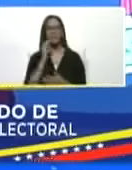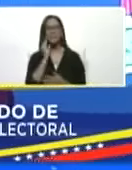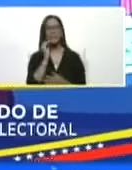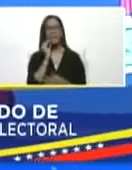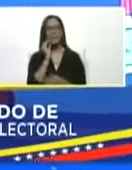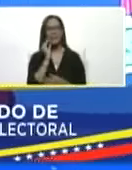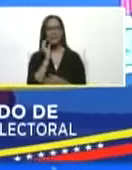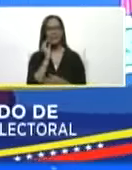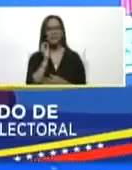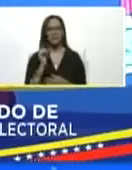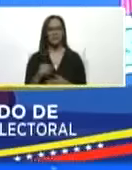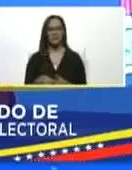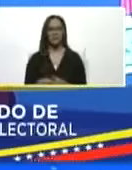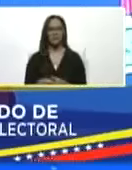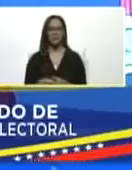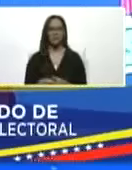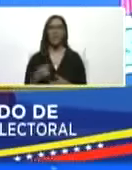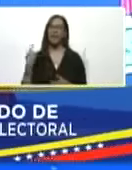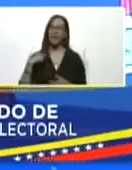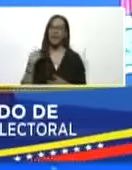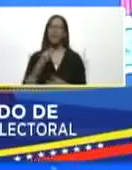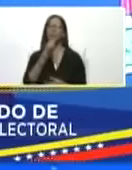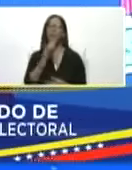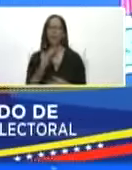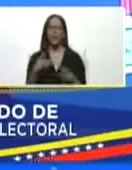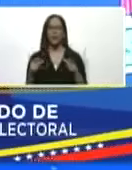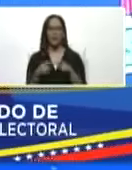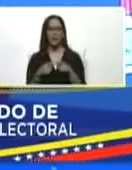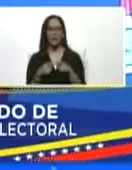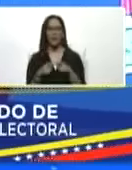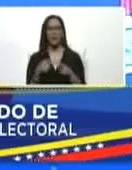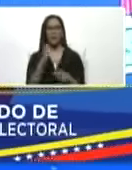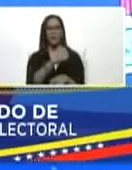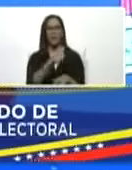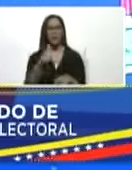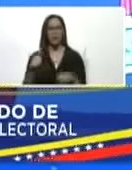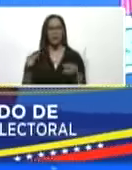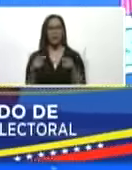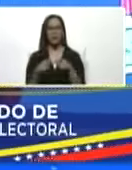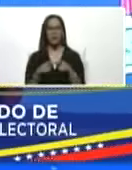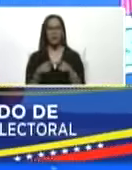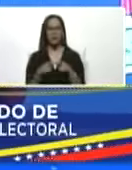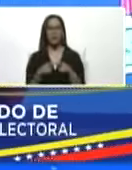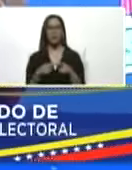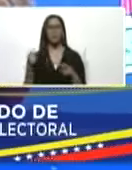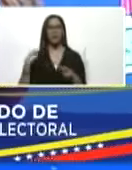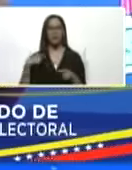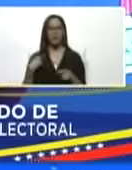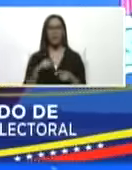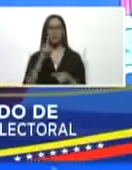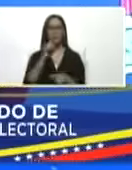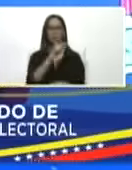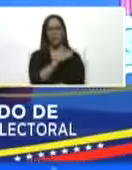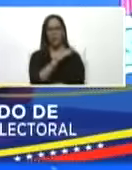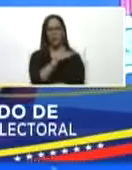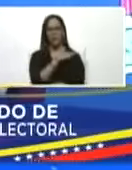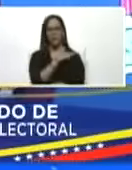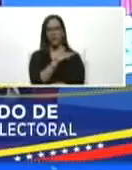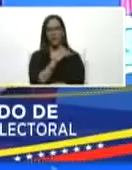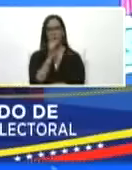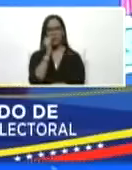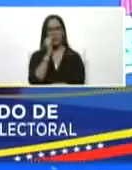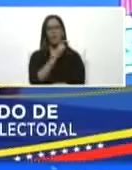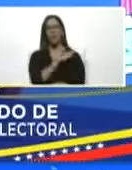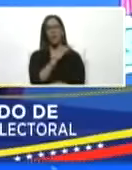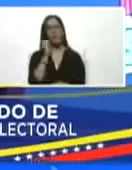experiencia. Ahí tenemos un buen equipo. Cada uno de estos equipos sectoriales va a tener un jefe o jefa y